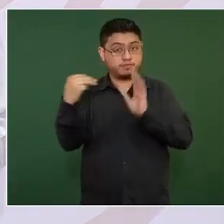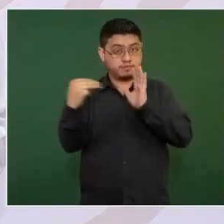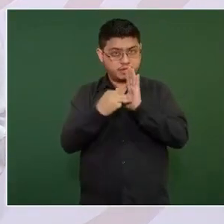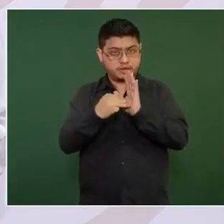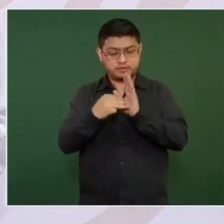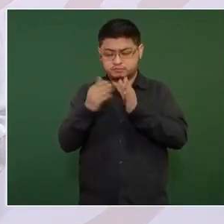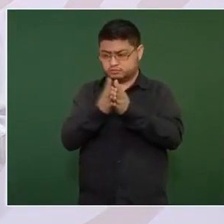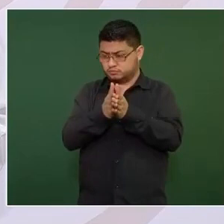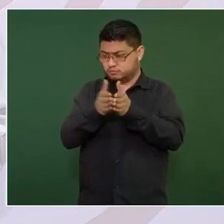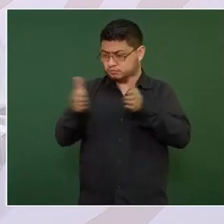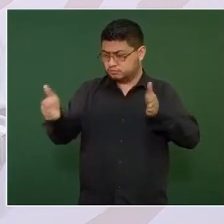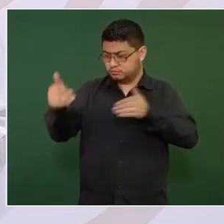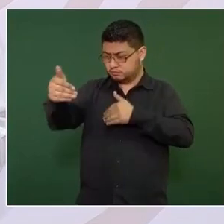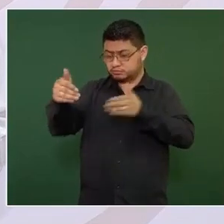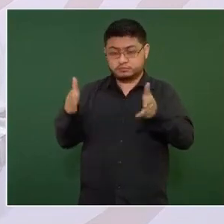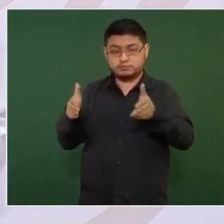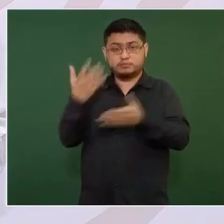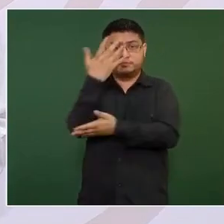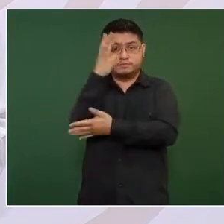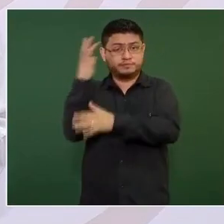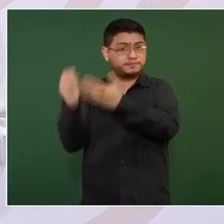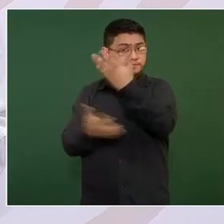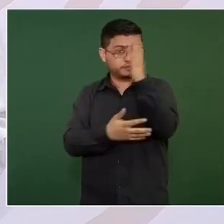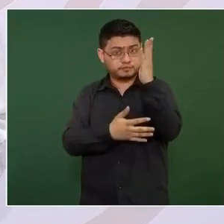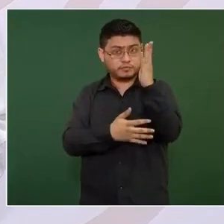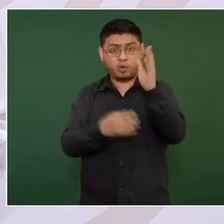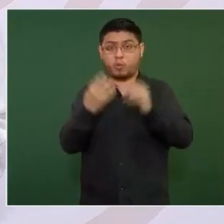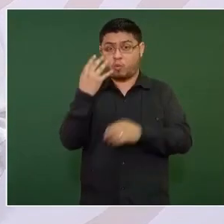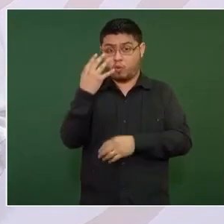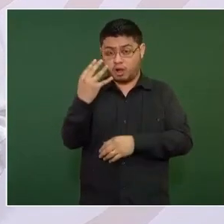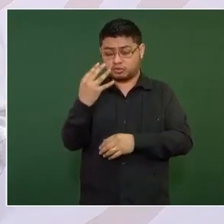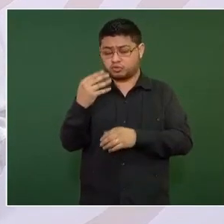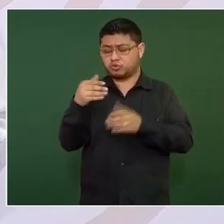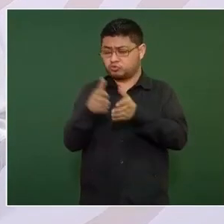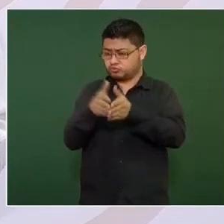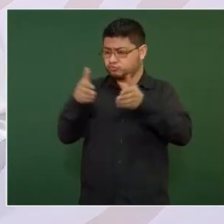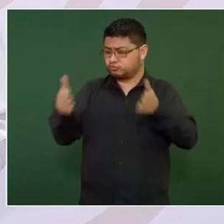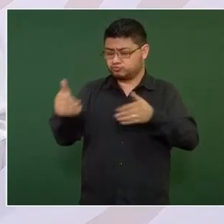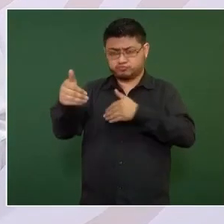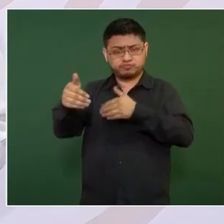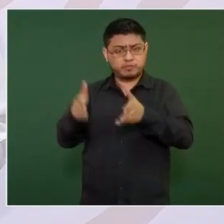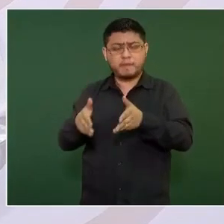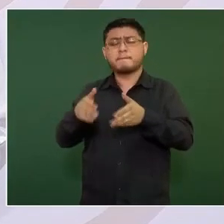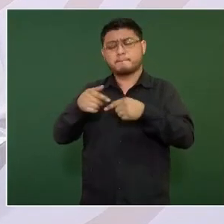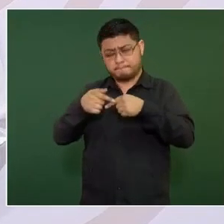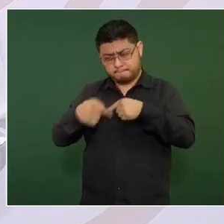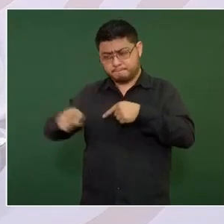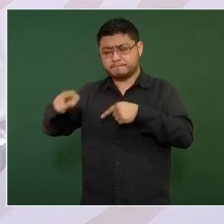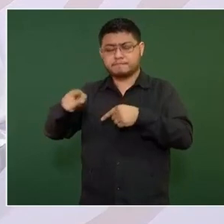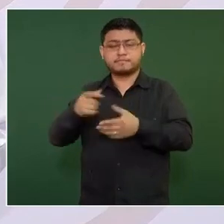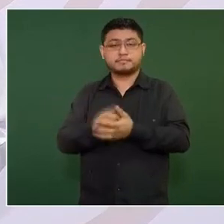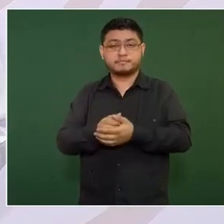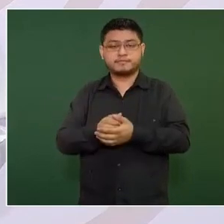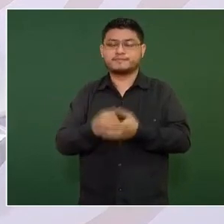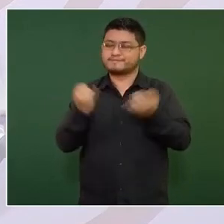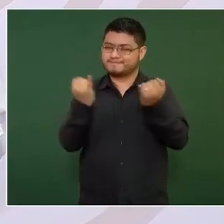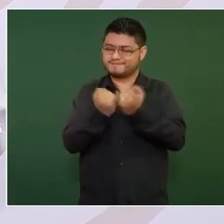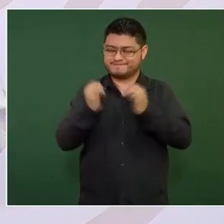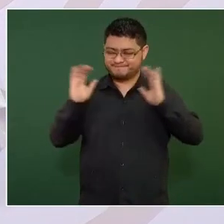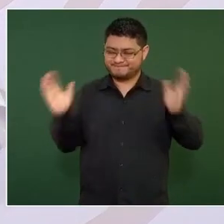en proceso 4 millones de hectáreas más. También hemos fomentado el